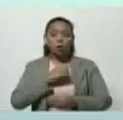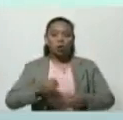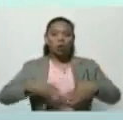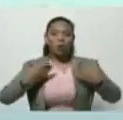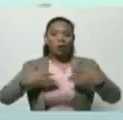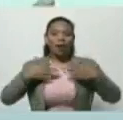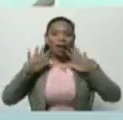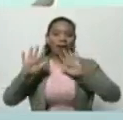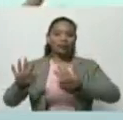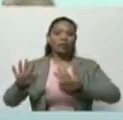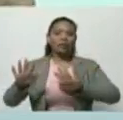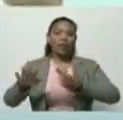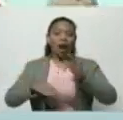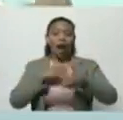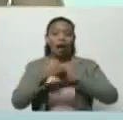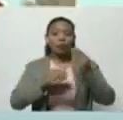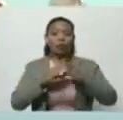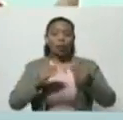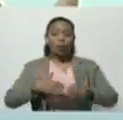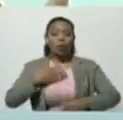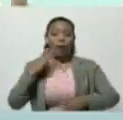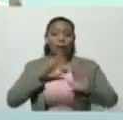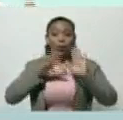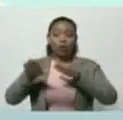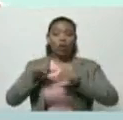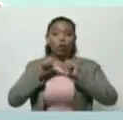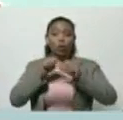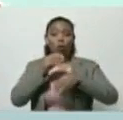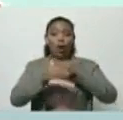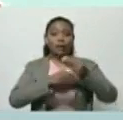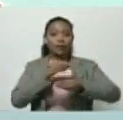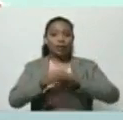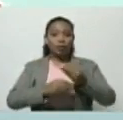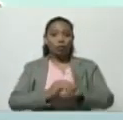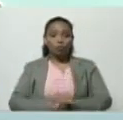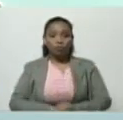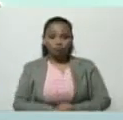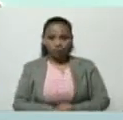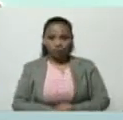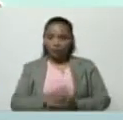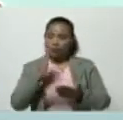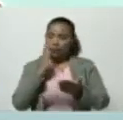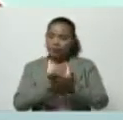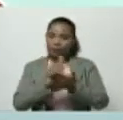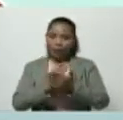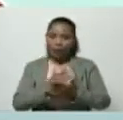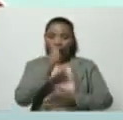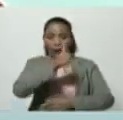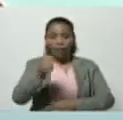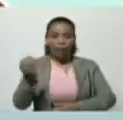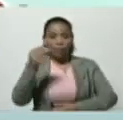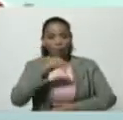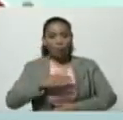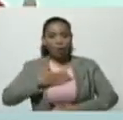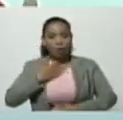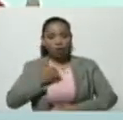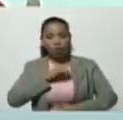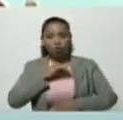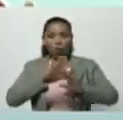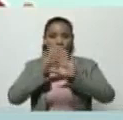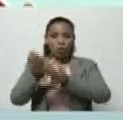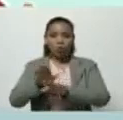sea así y haremos todo lo posible por apoyarlo para que sigan haciéndolo. Siempre, cada vez que podamos apoyarlo, los